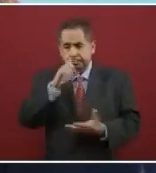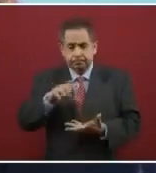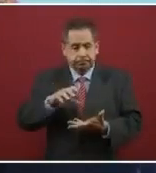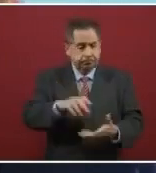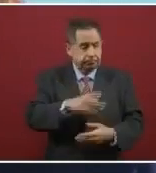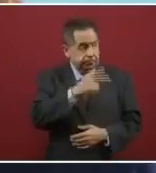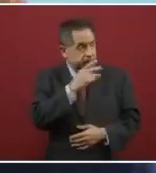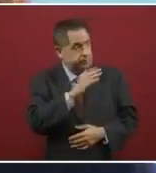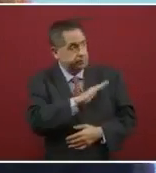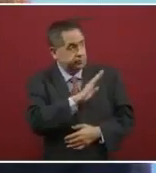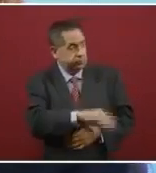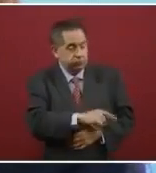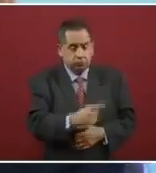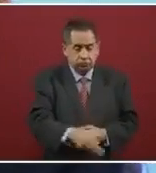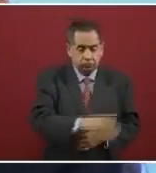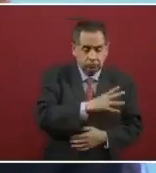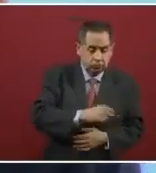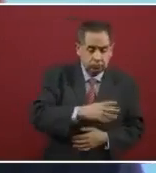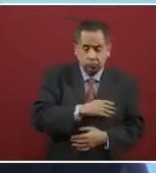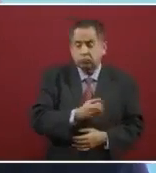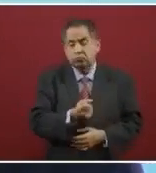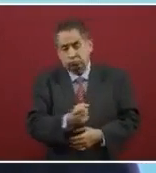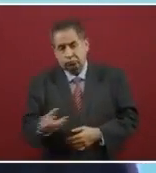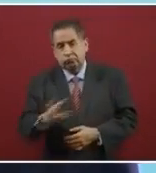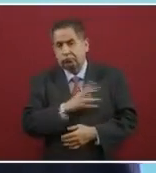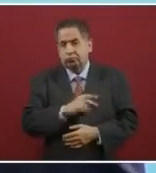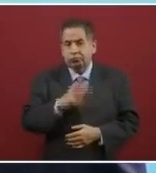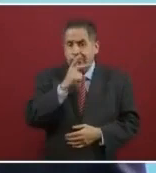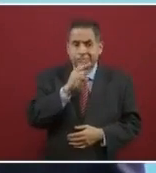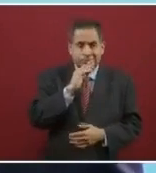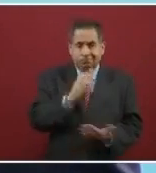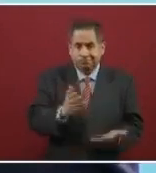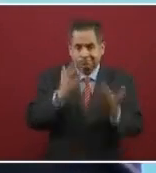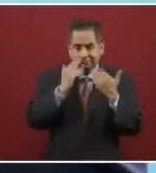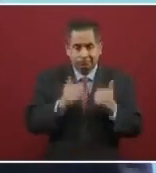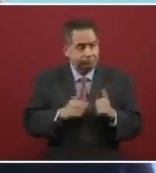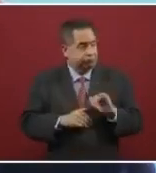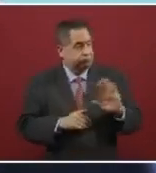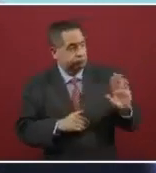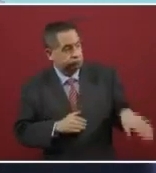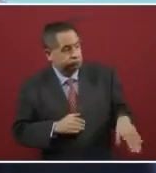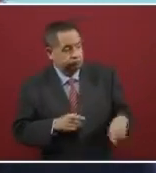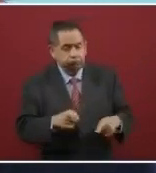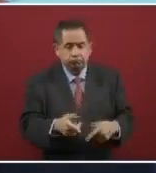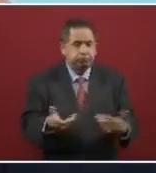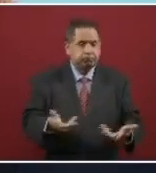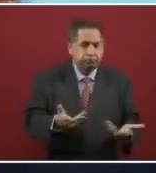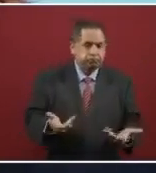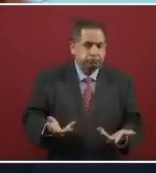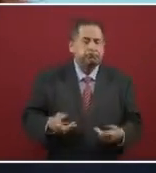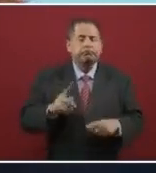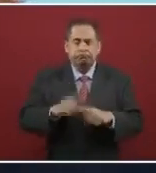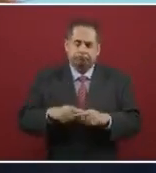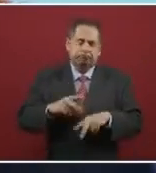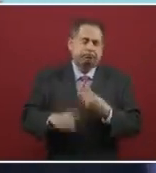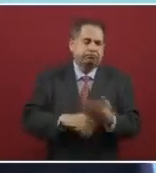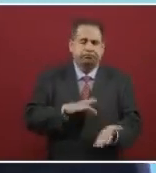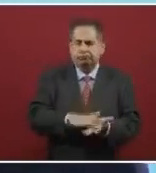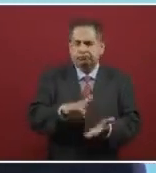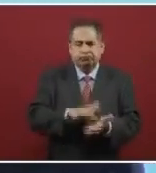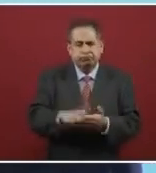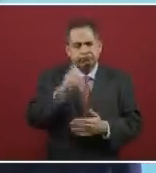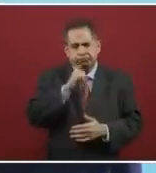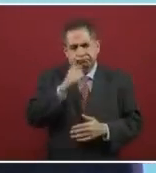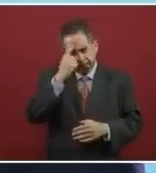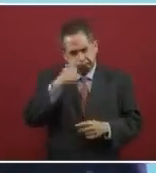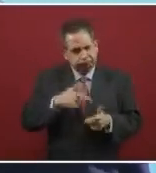ya que después de esta tragedia quedaron muchos niños huérfanos y se determinó que tendría que haber un apoyo permanente para todos